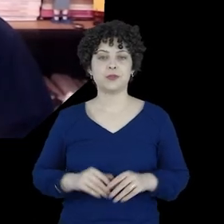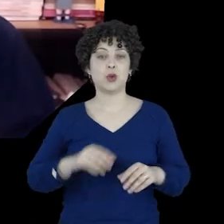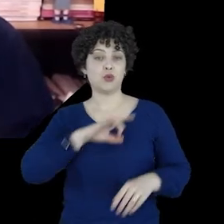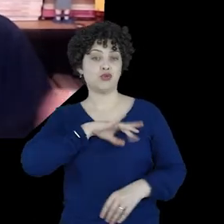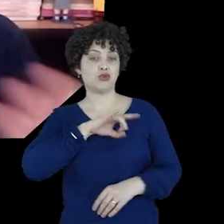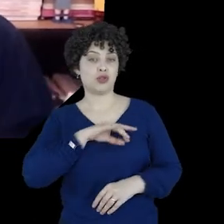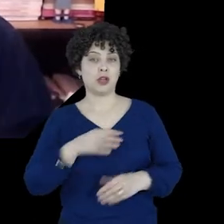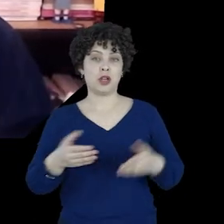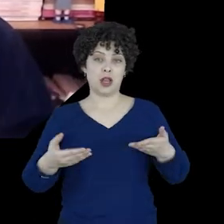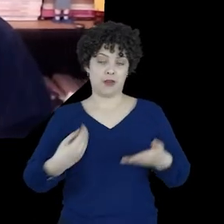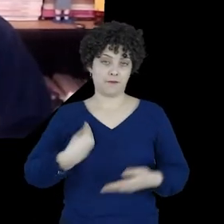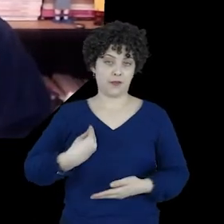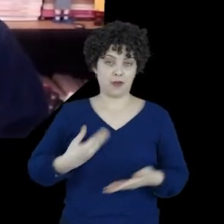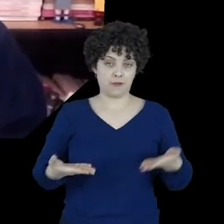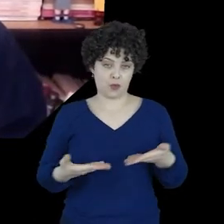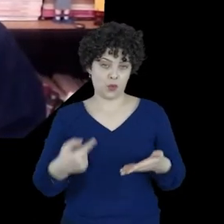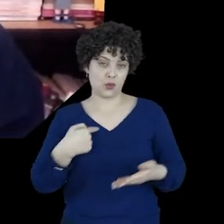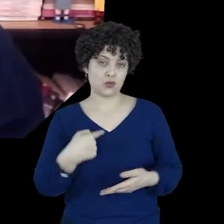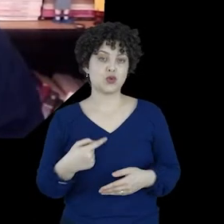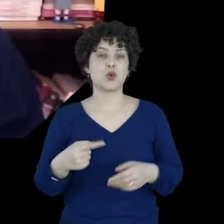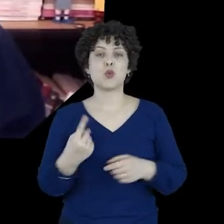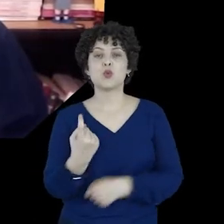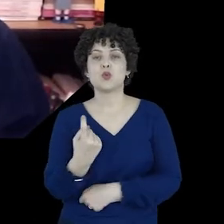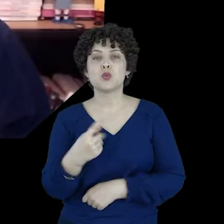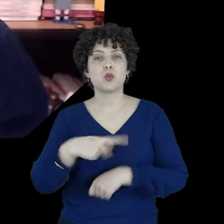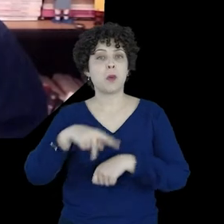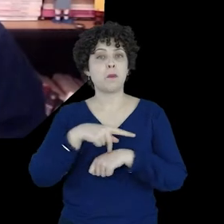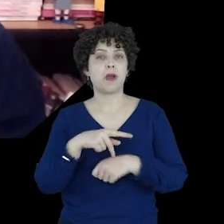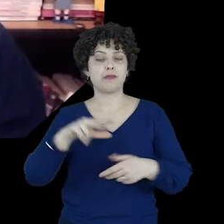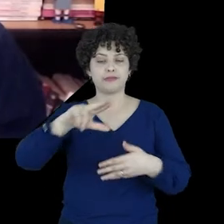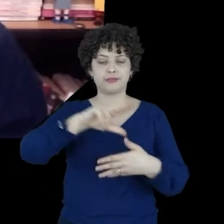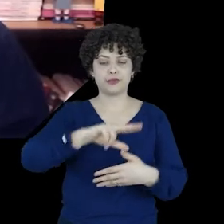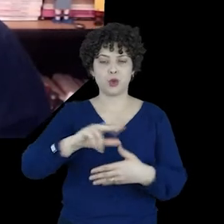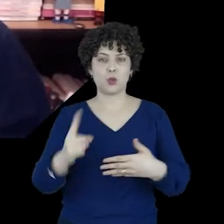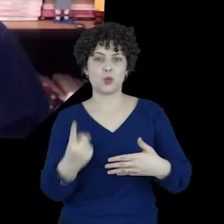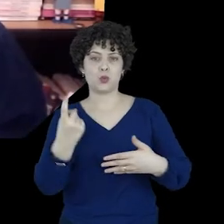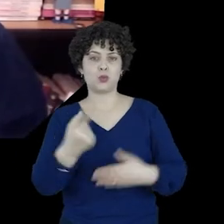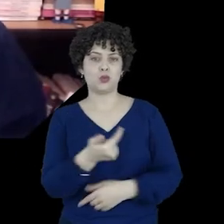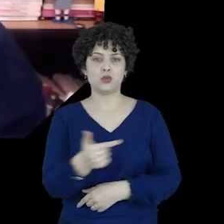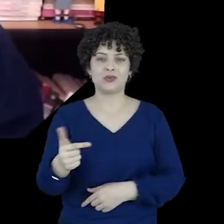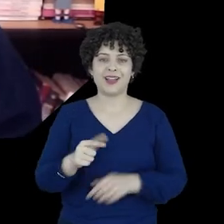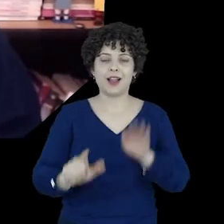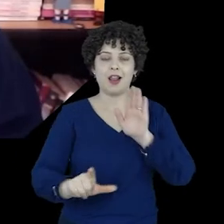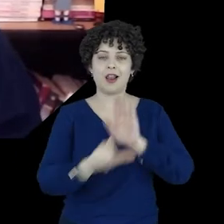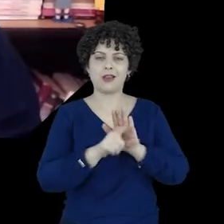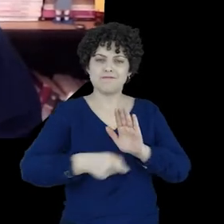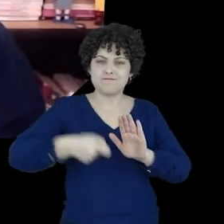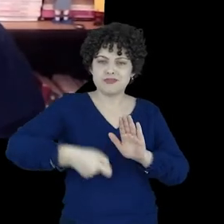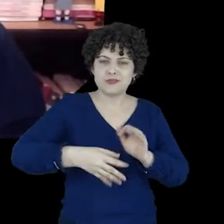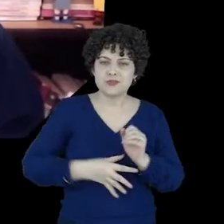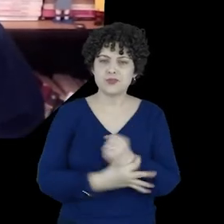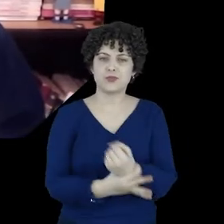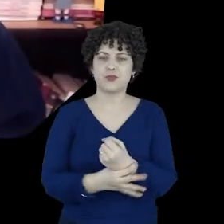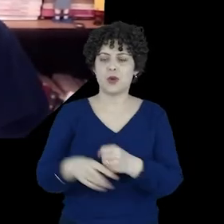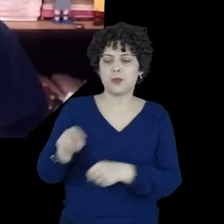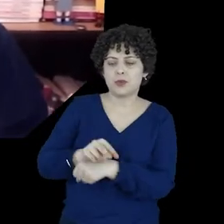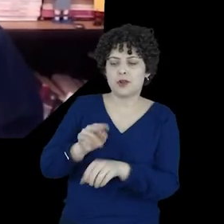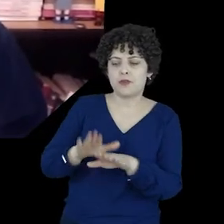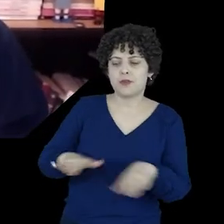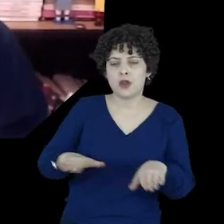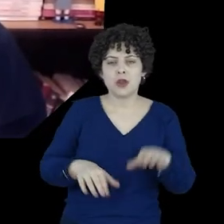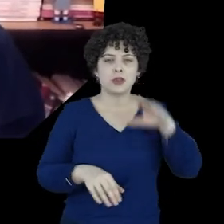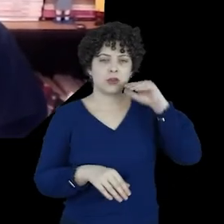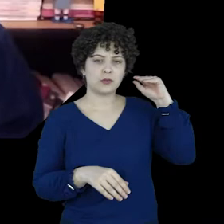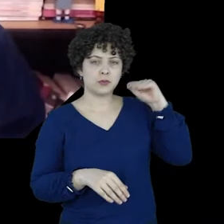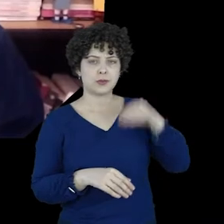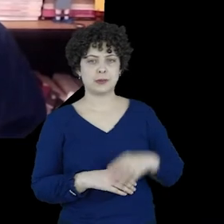Chile, que es el país donde radico, es el único país de la región que no cuenta actualmente con una ley de garantías para